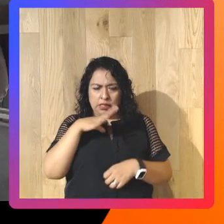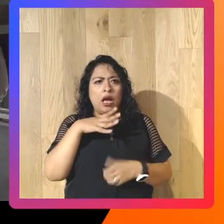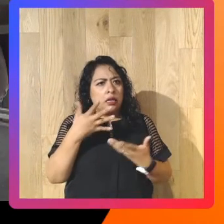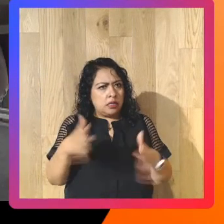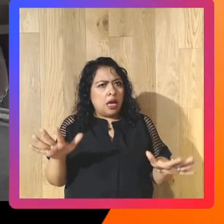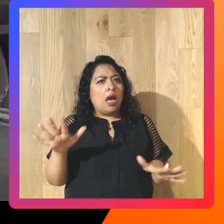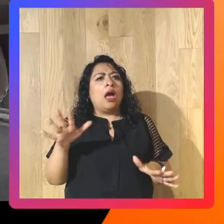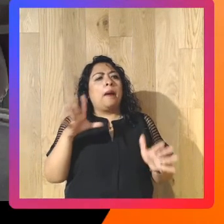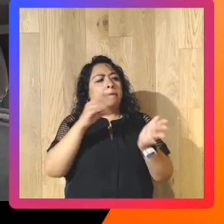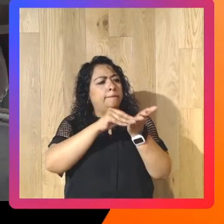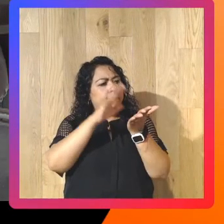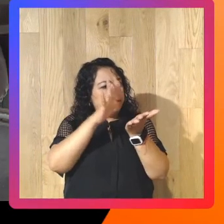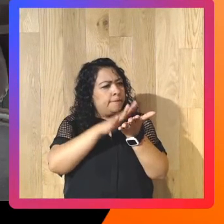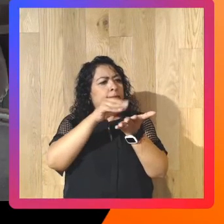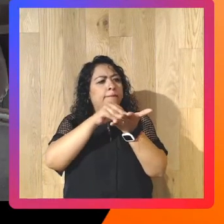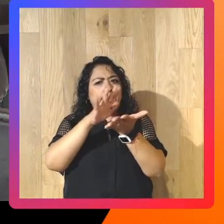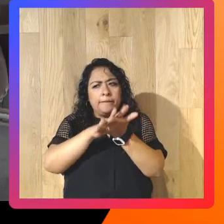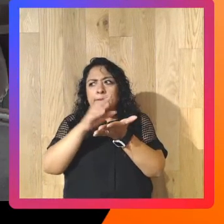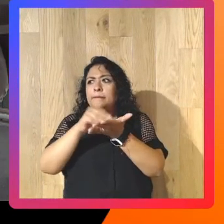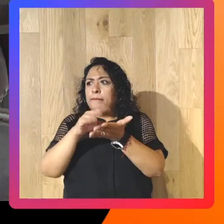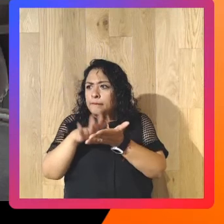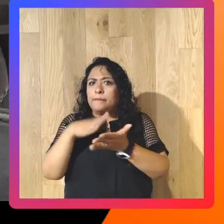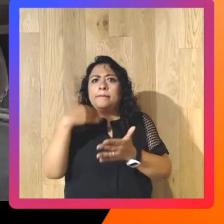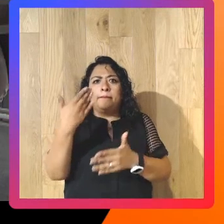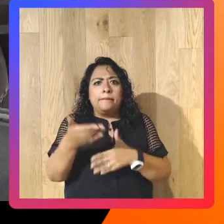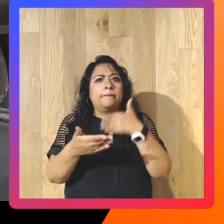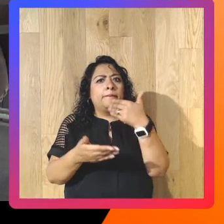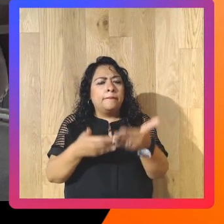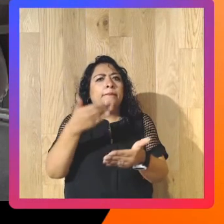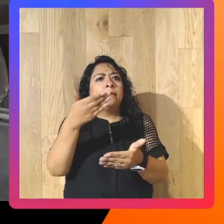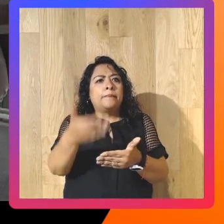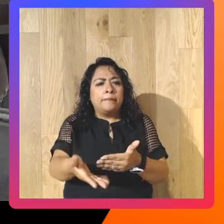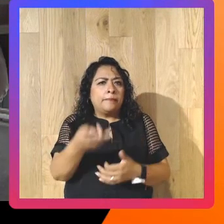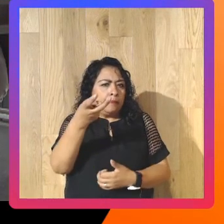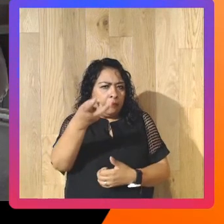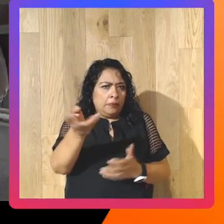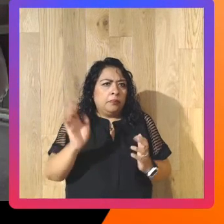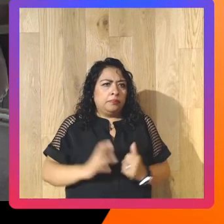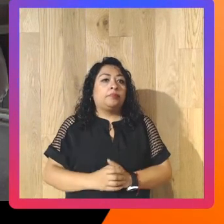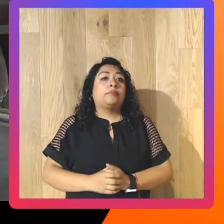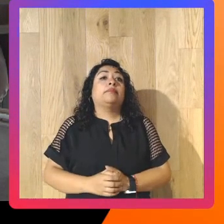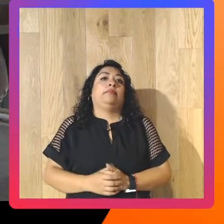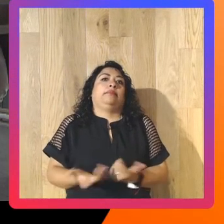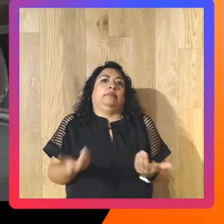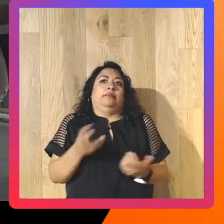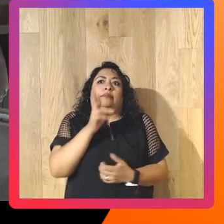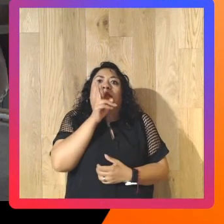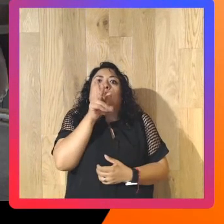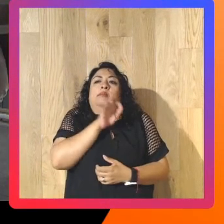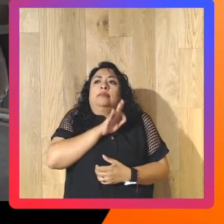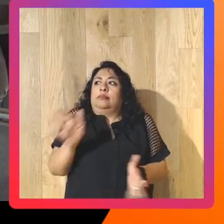que estamos documentando, que ya van caminando en este sentido. Y de la mejor manera que